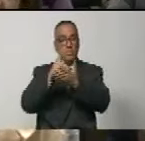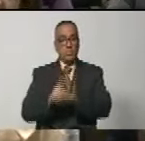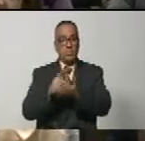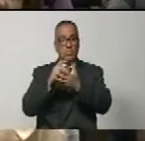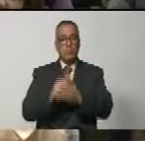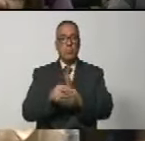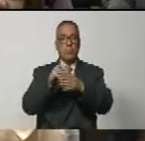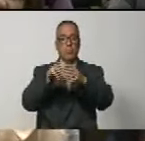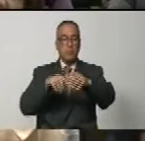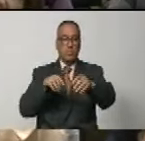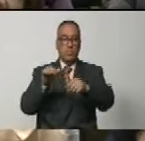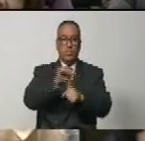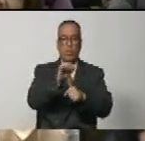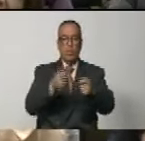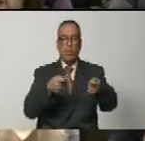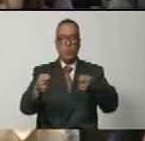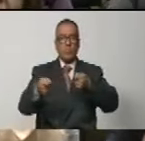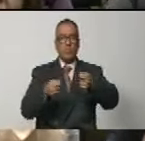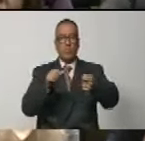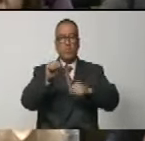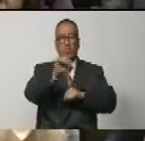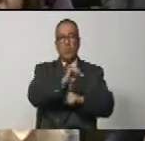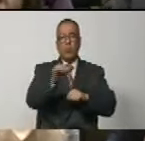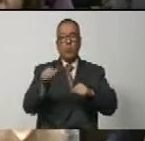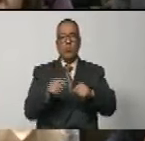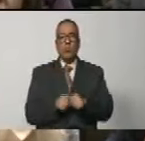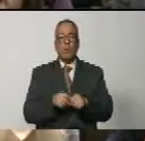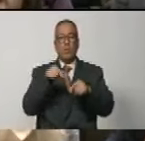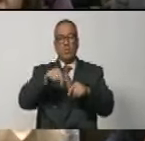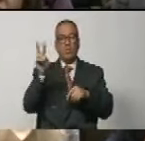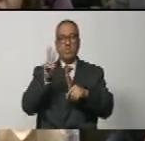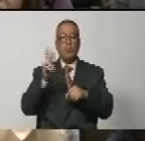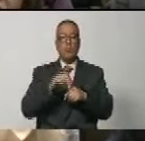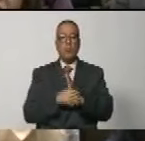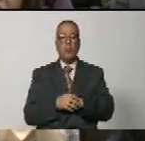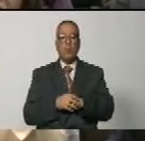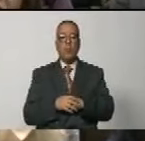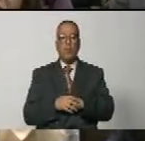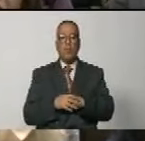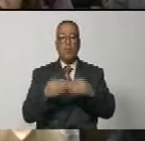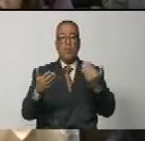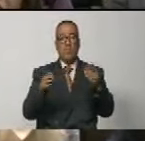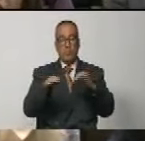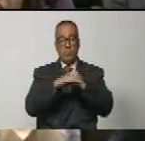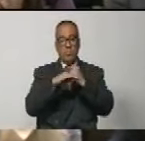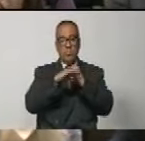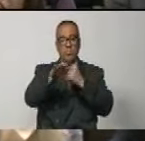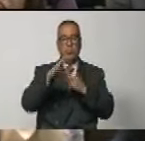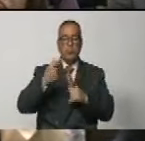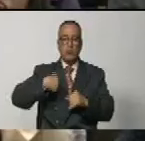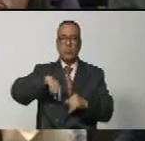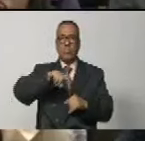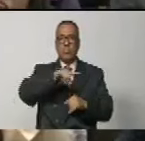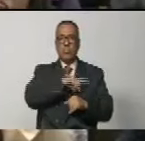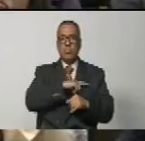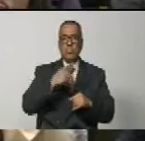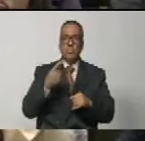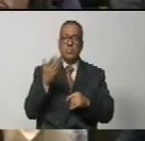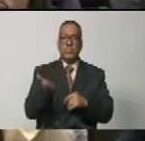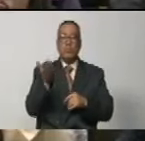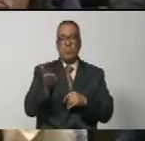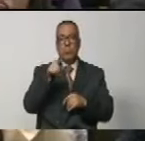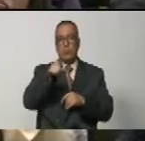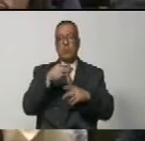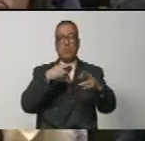de tractores, de camiones en Venezuela. Igualmente, bueno, para nosotros es muy importante pues